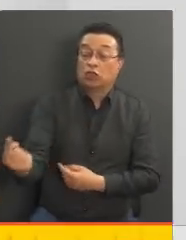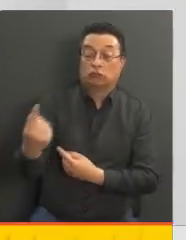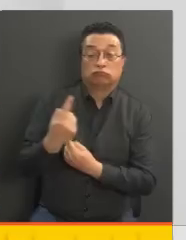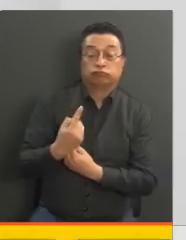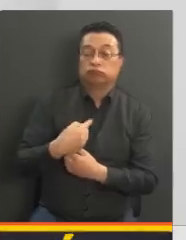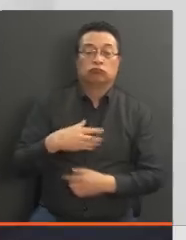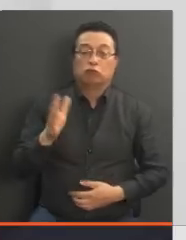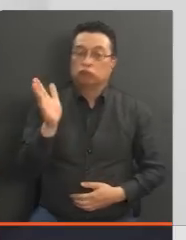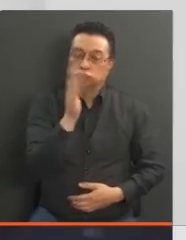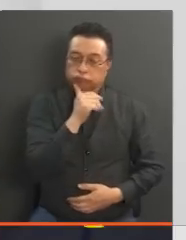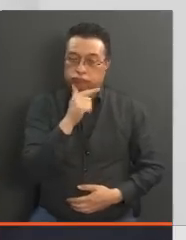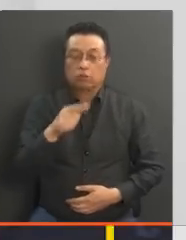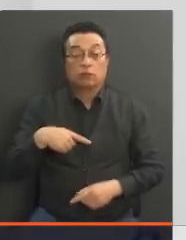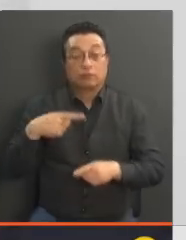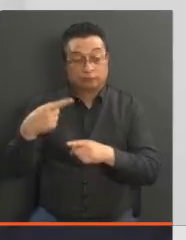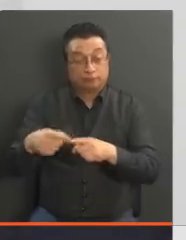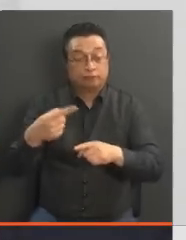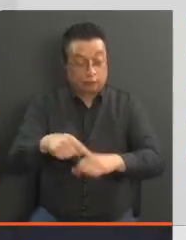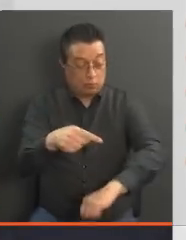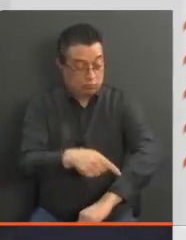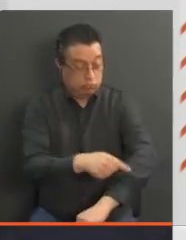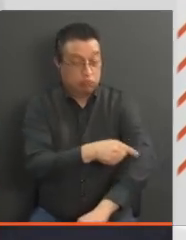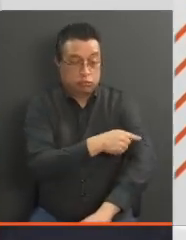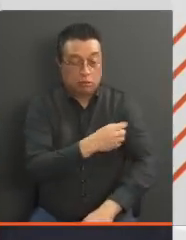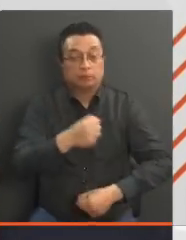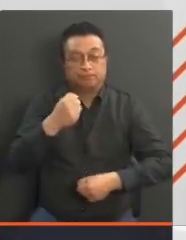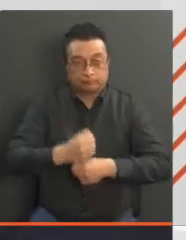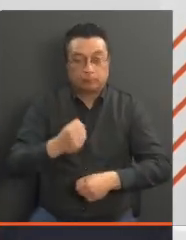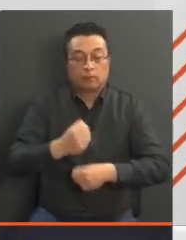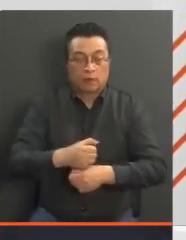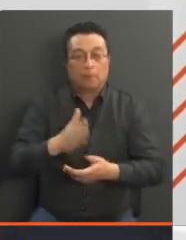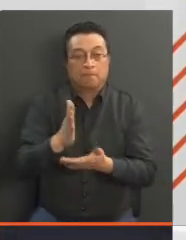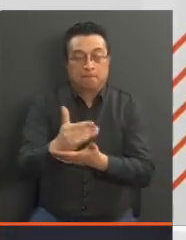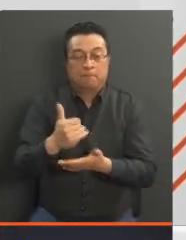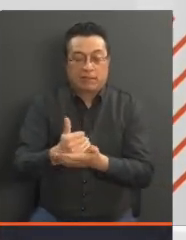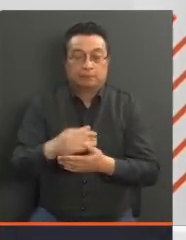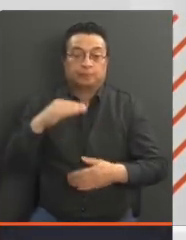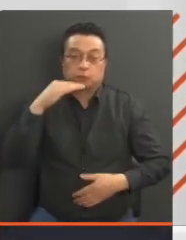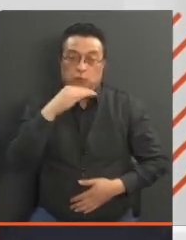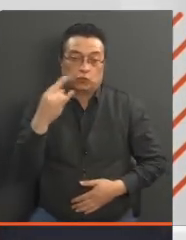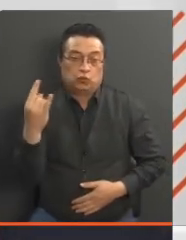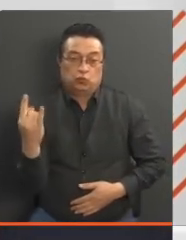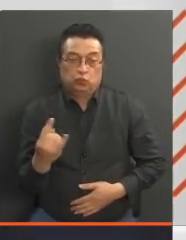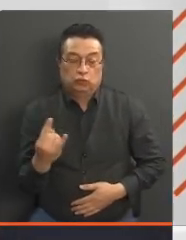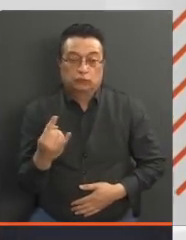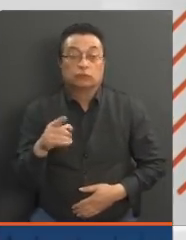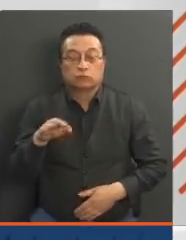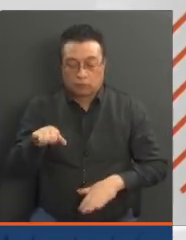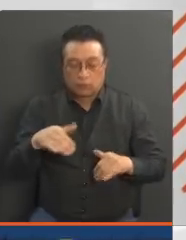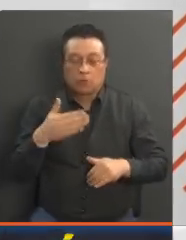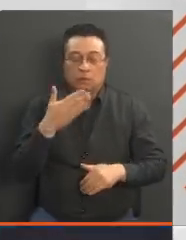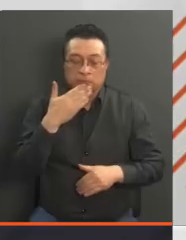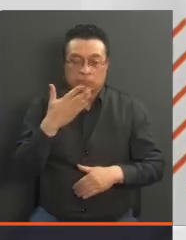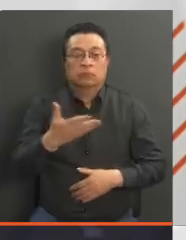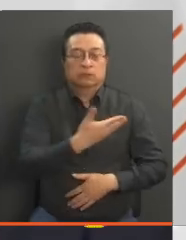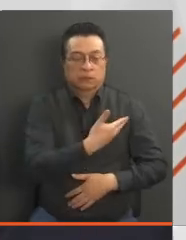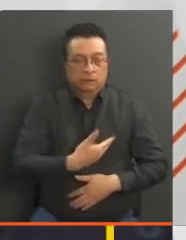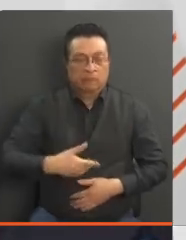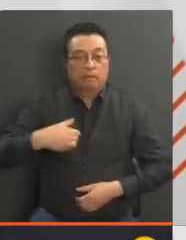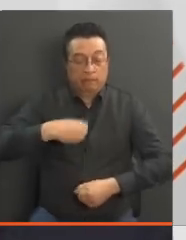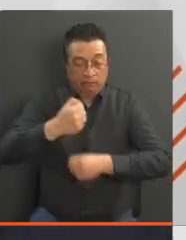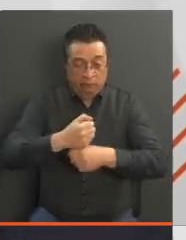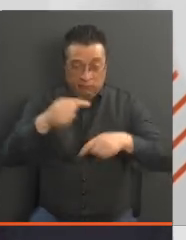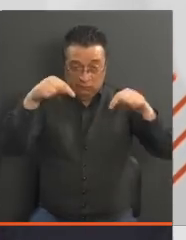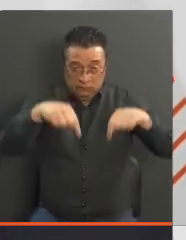en que las distintas divisiones están trabajando bajo un plan de contingencia. Lo mismo hizo el gobierno, sin embargo los trabajadores acá insisten